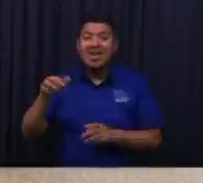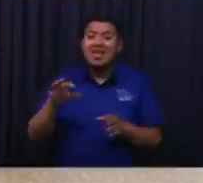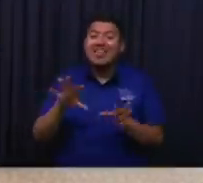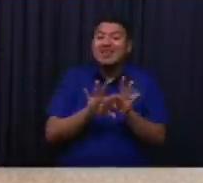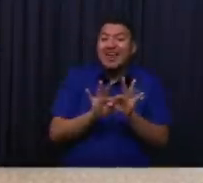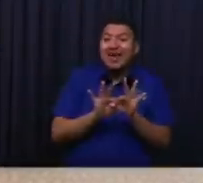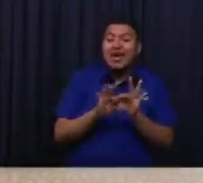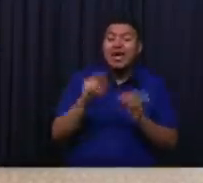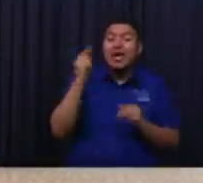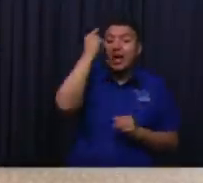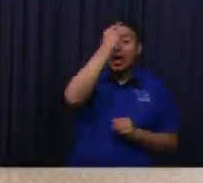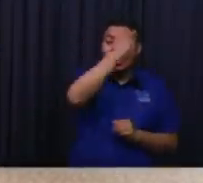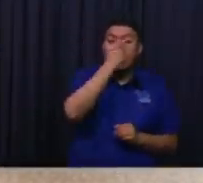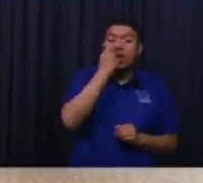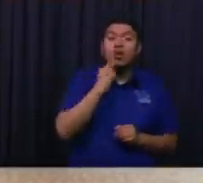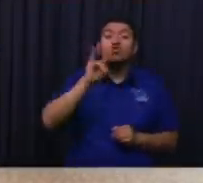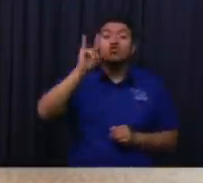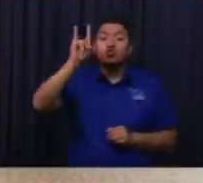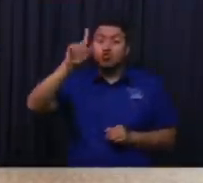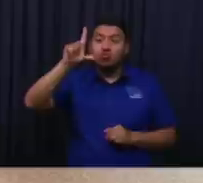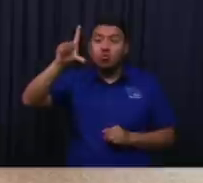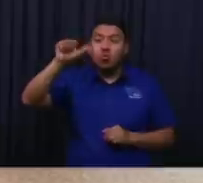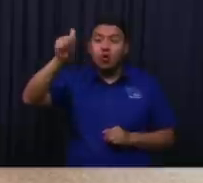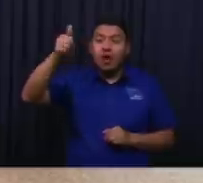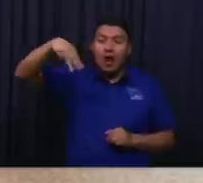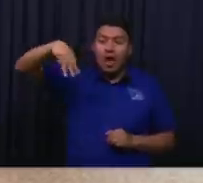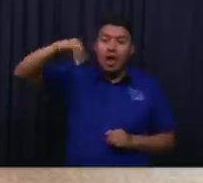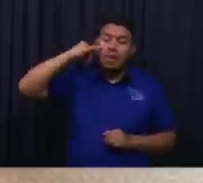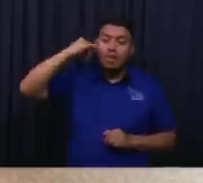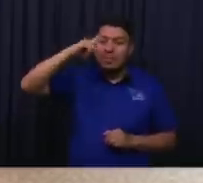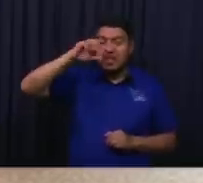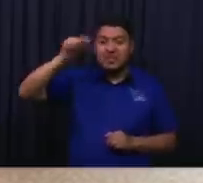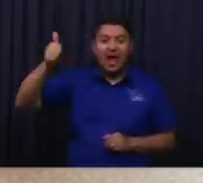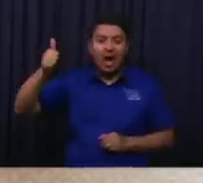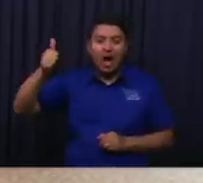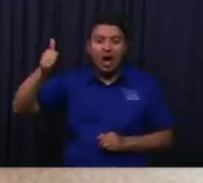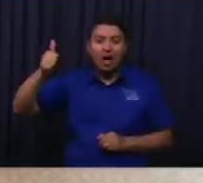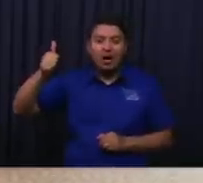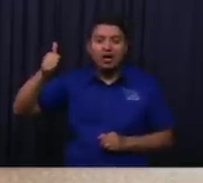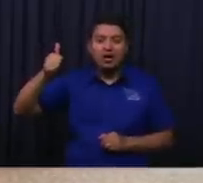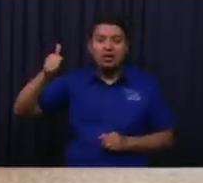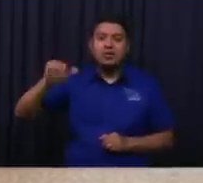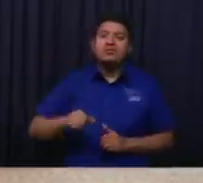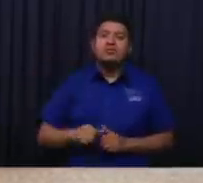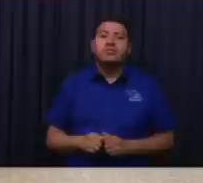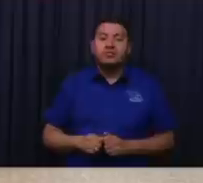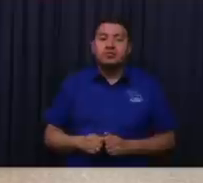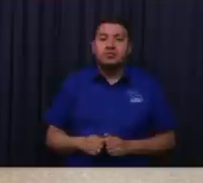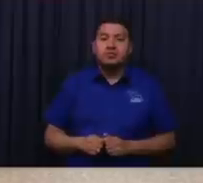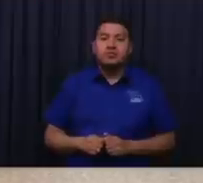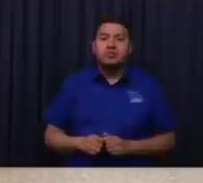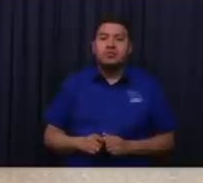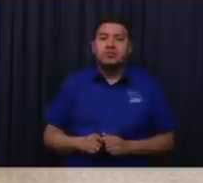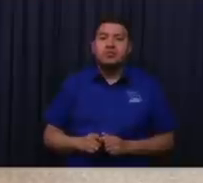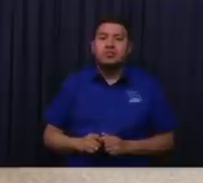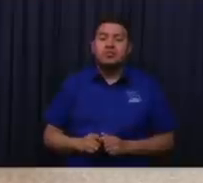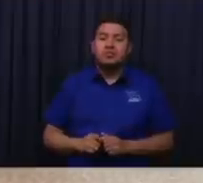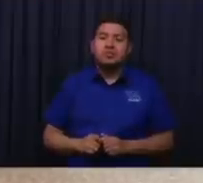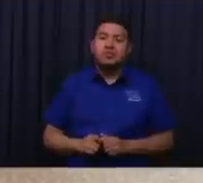así se le conoce. No tenemos otro nombre. No dice si se llamaba Juanita, no dice si se